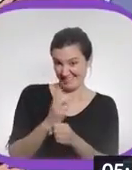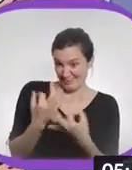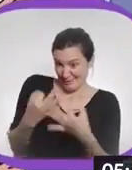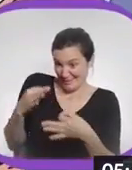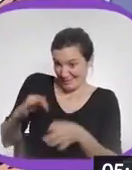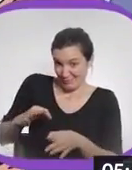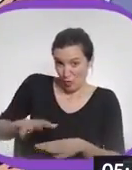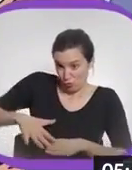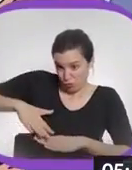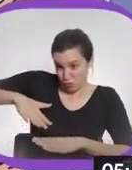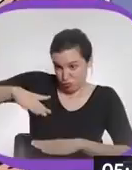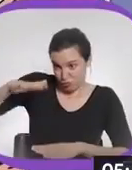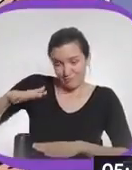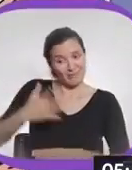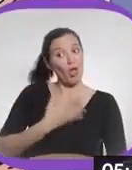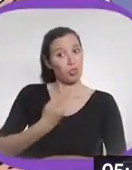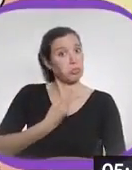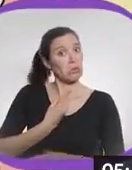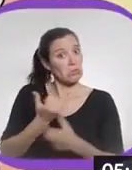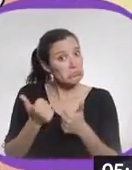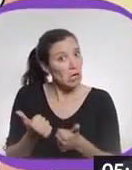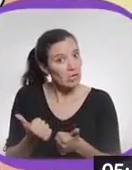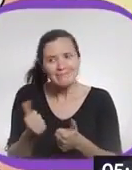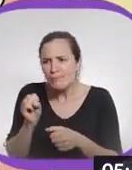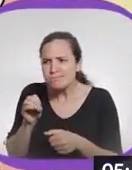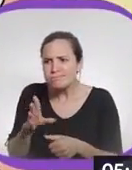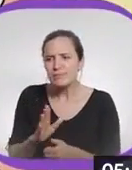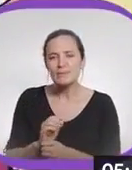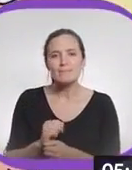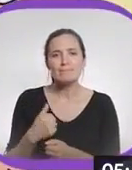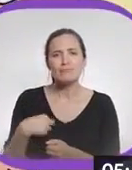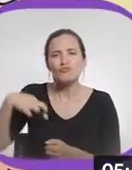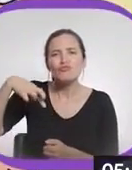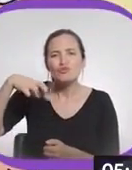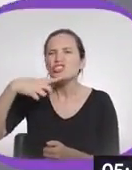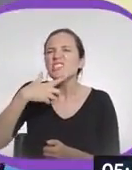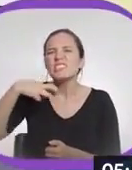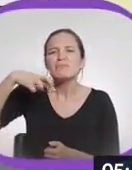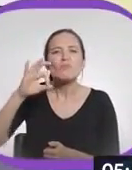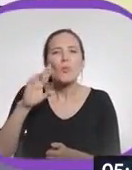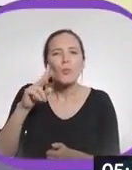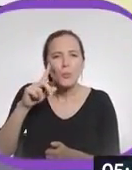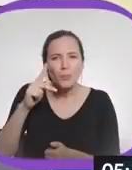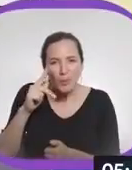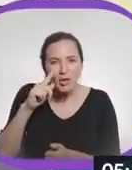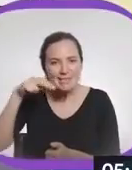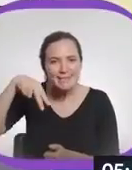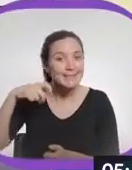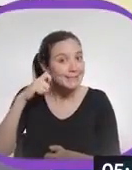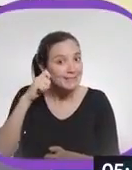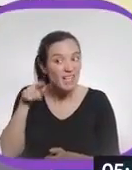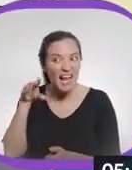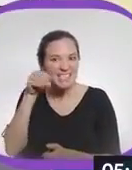inundación. Resultó ser no tan mal amo después de todo. ¿Cómo se llama tu perro, hijo? Me llamo Sparky. Soy Chetu Becha diciendo que